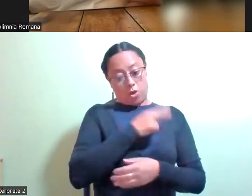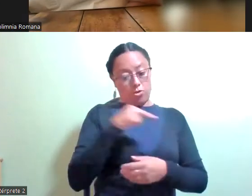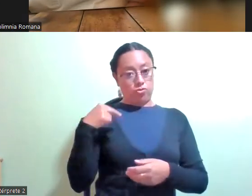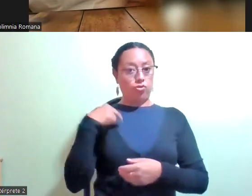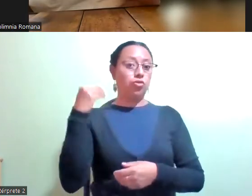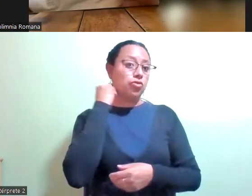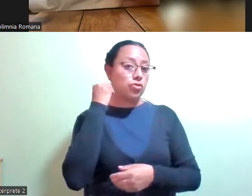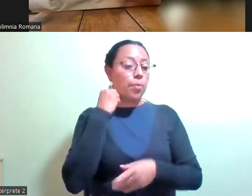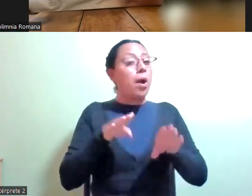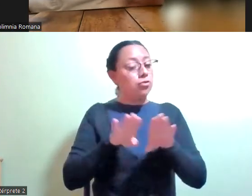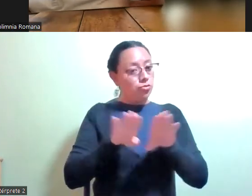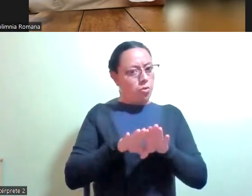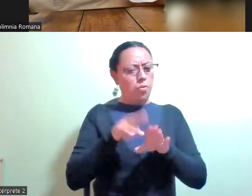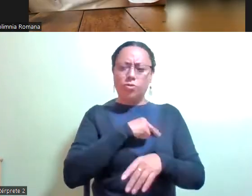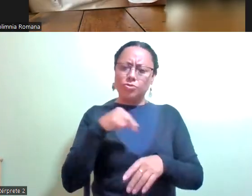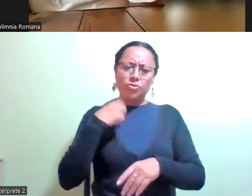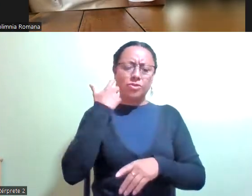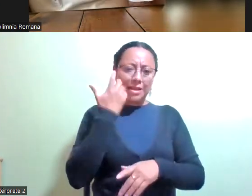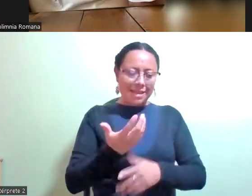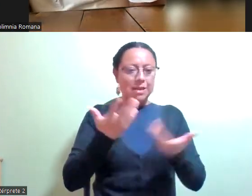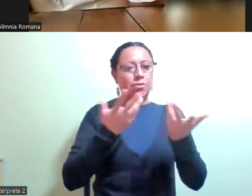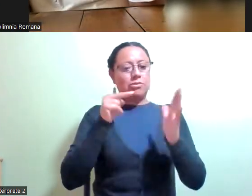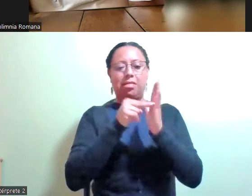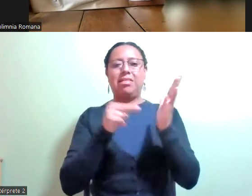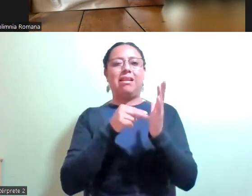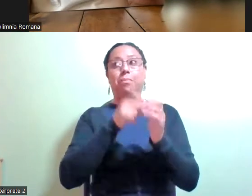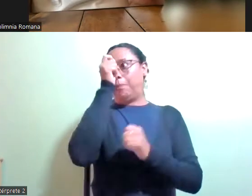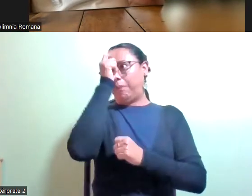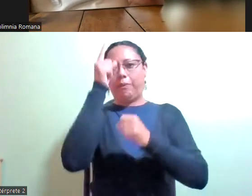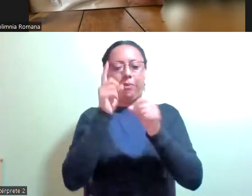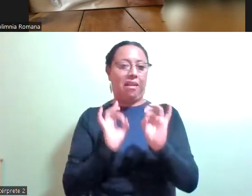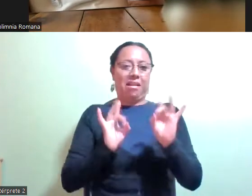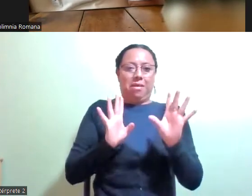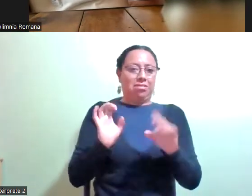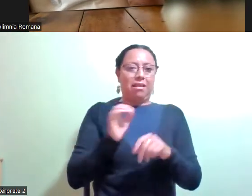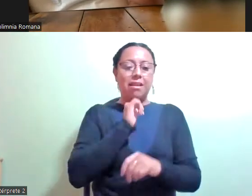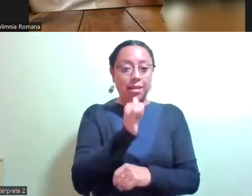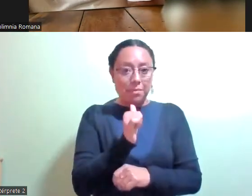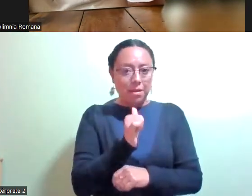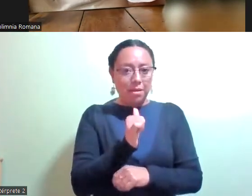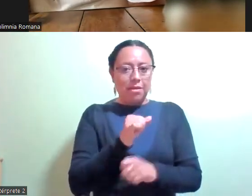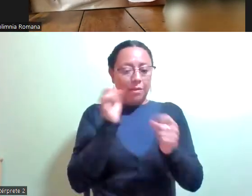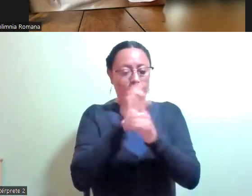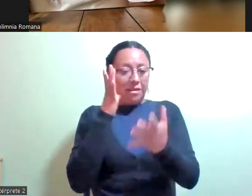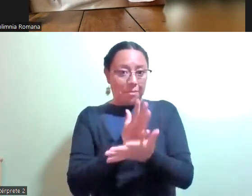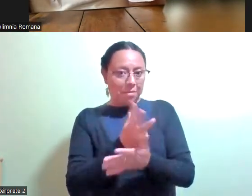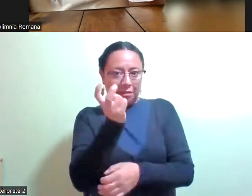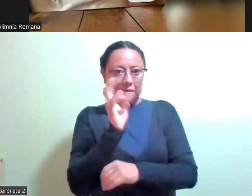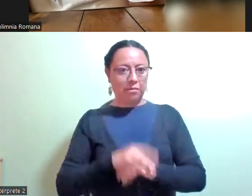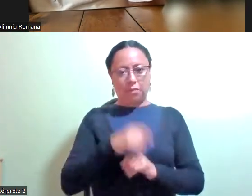de las leyes, no estar creando normas por crearlas, ni estar insistiendo en